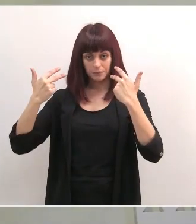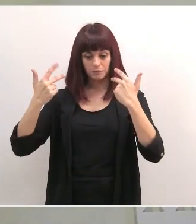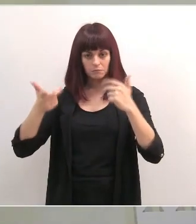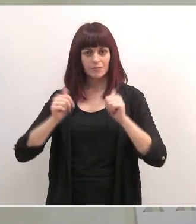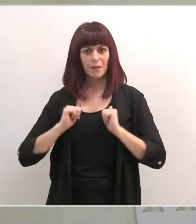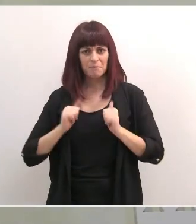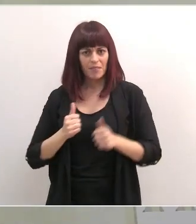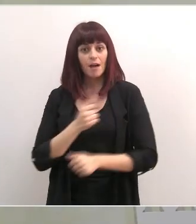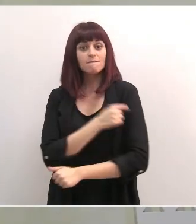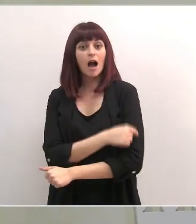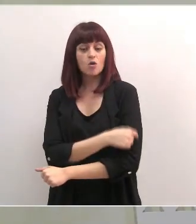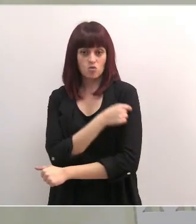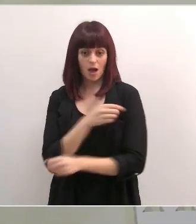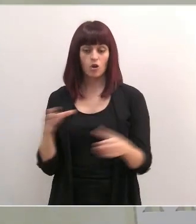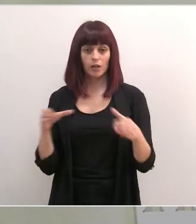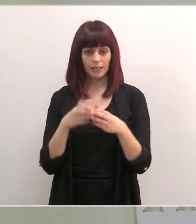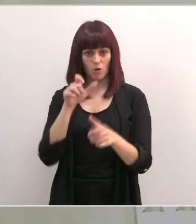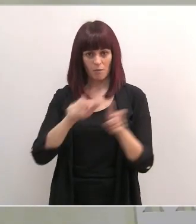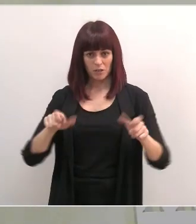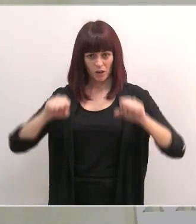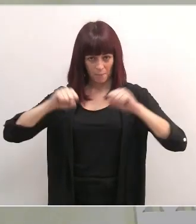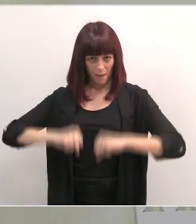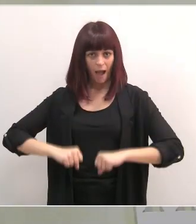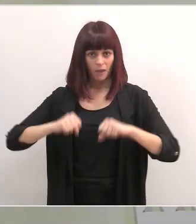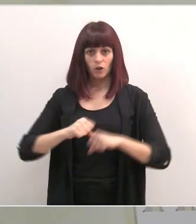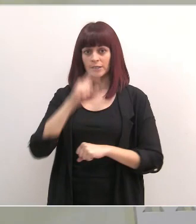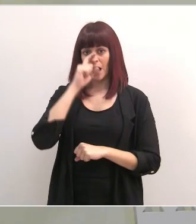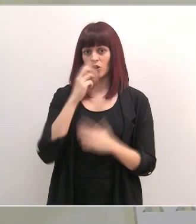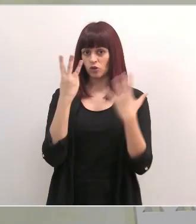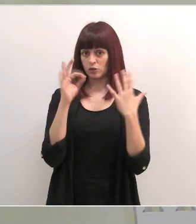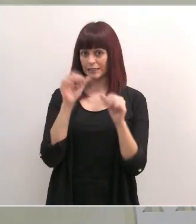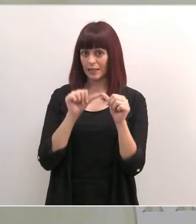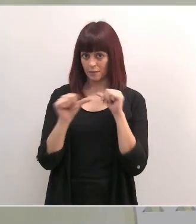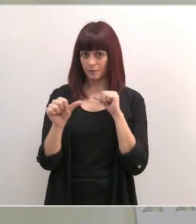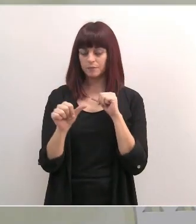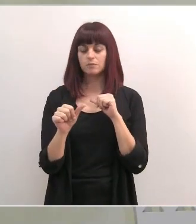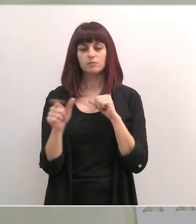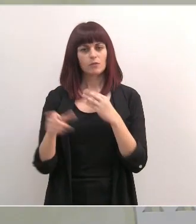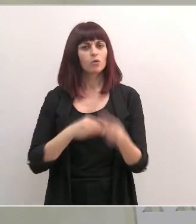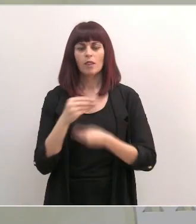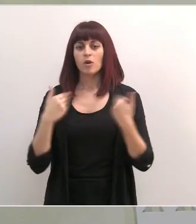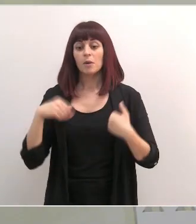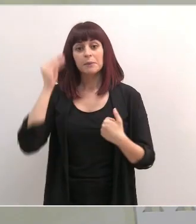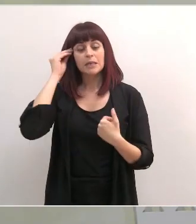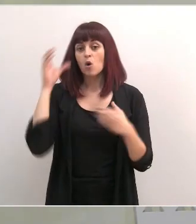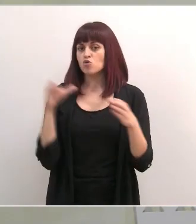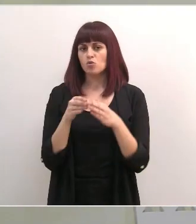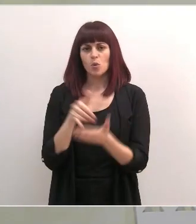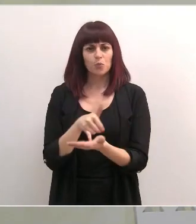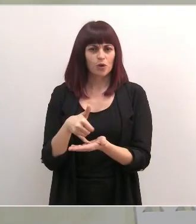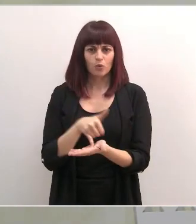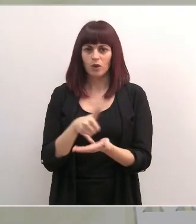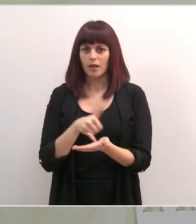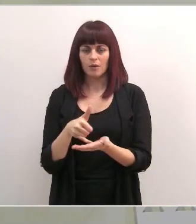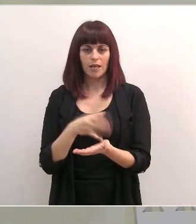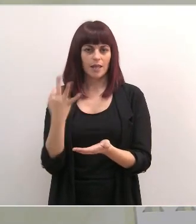empezar con esa vacunación a este grupo de edad, lo haremos lo antes posible porque pensamos que ahora mismo es un grupo muy vulnerable que